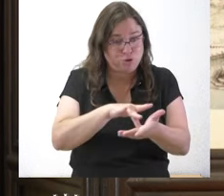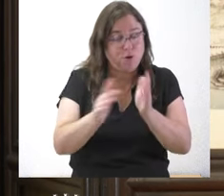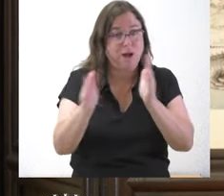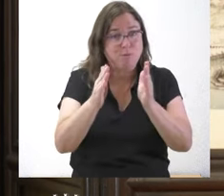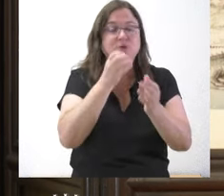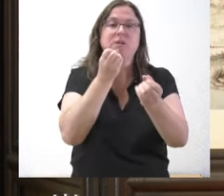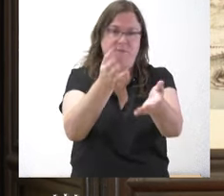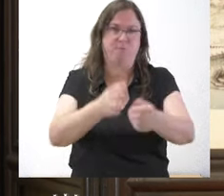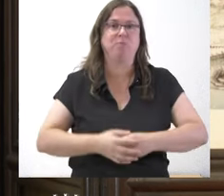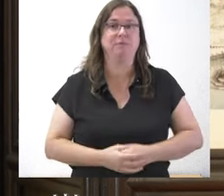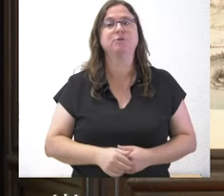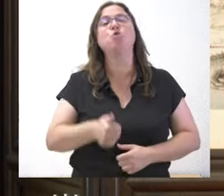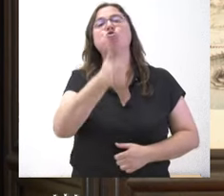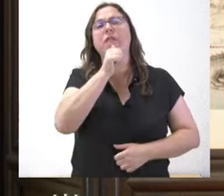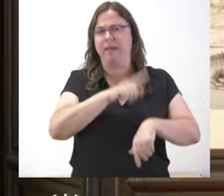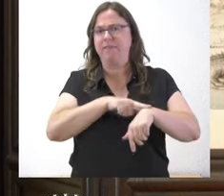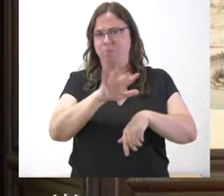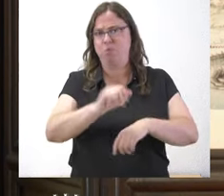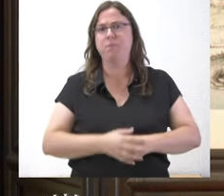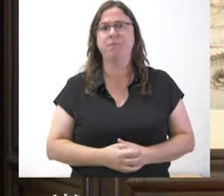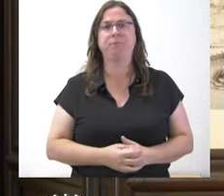informaré todavía tenemos